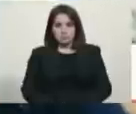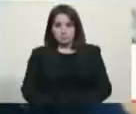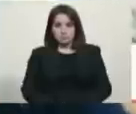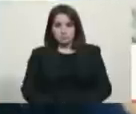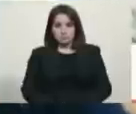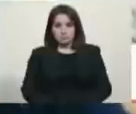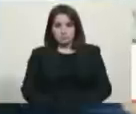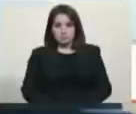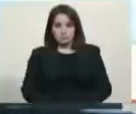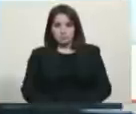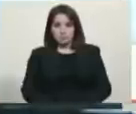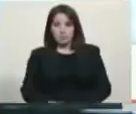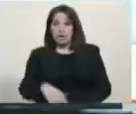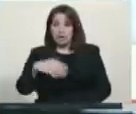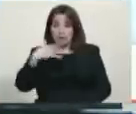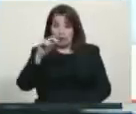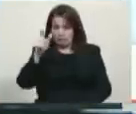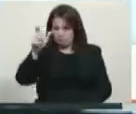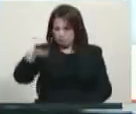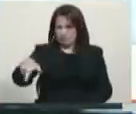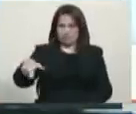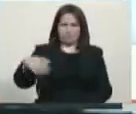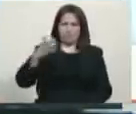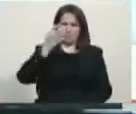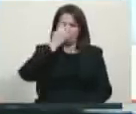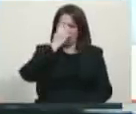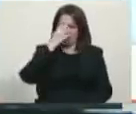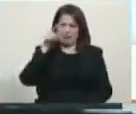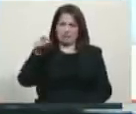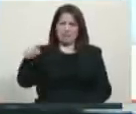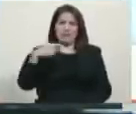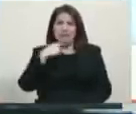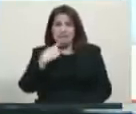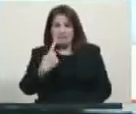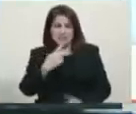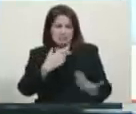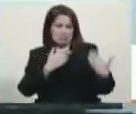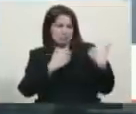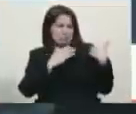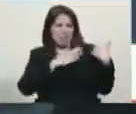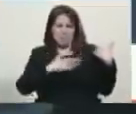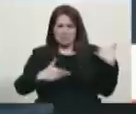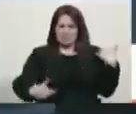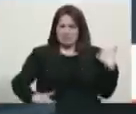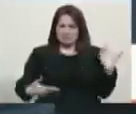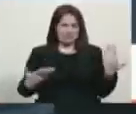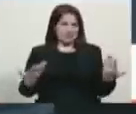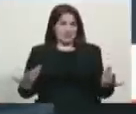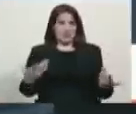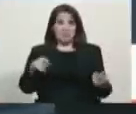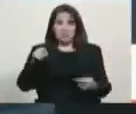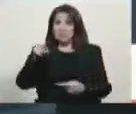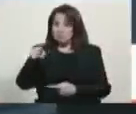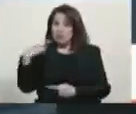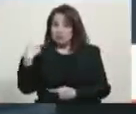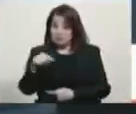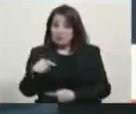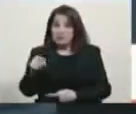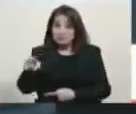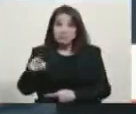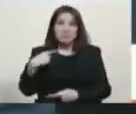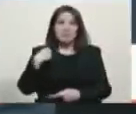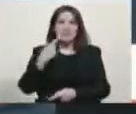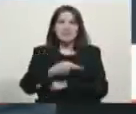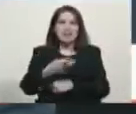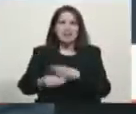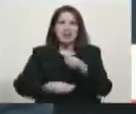Por ahí hay un payaso que dice ser presidente interino. Bueno, si usted es presidente interino, lo primero que tiene que hacer o tenía que